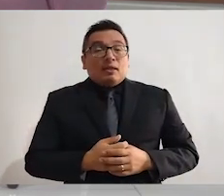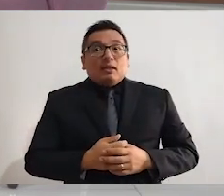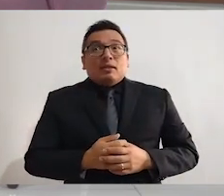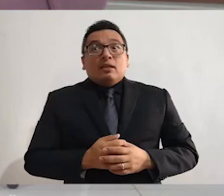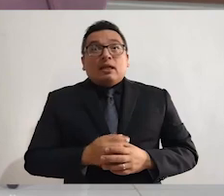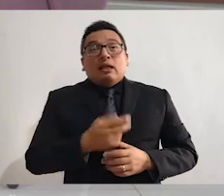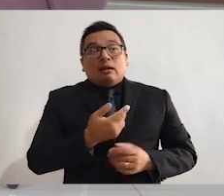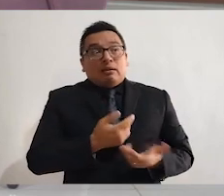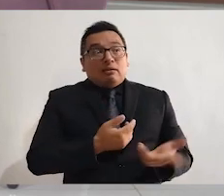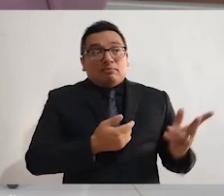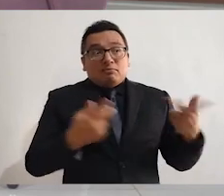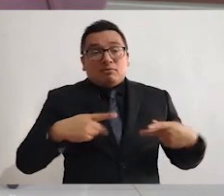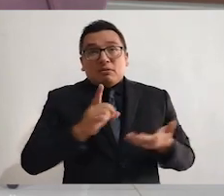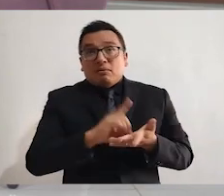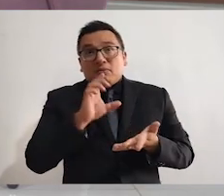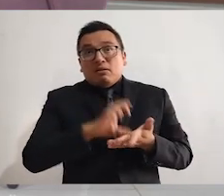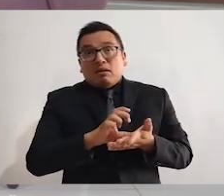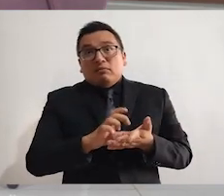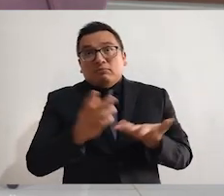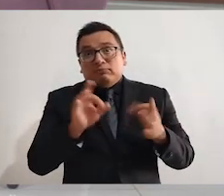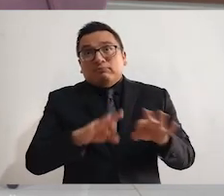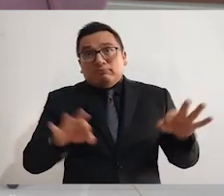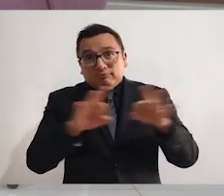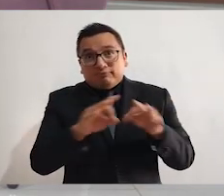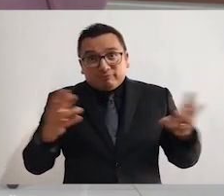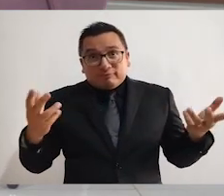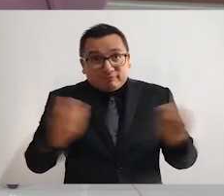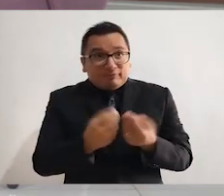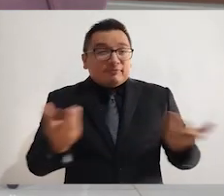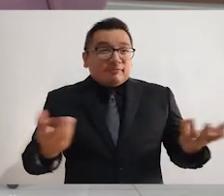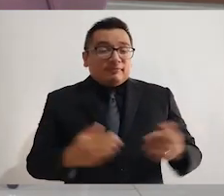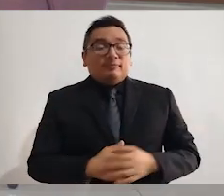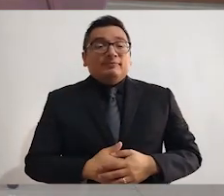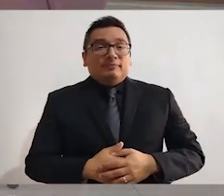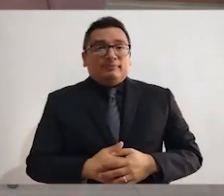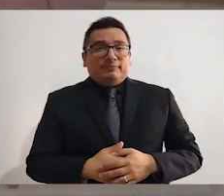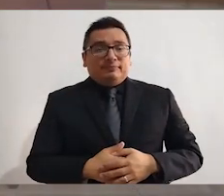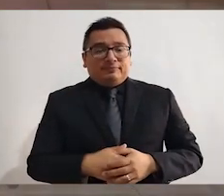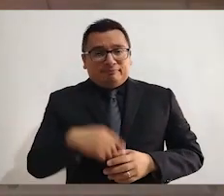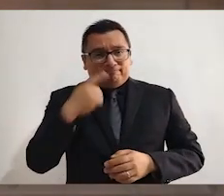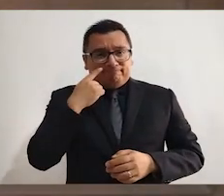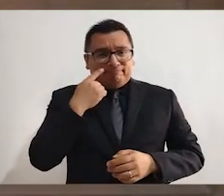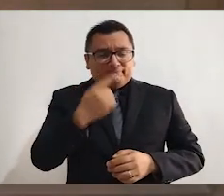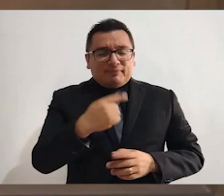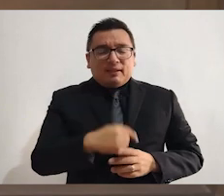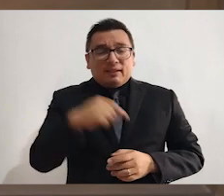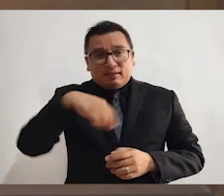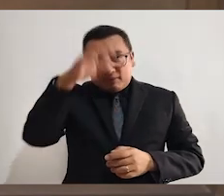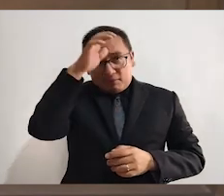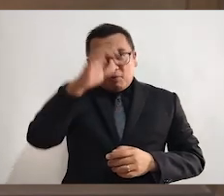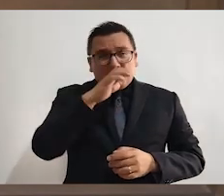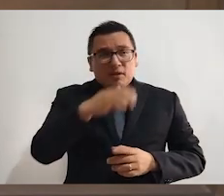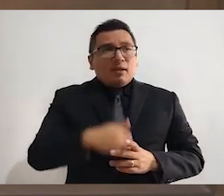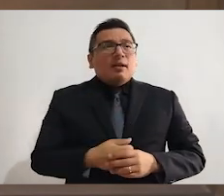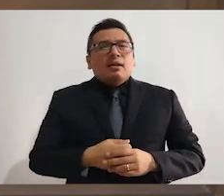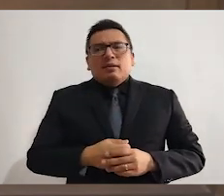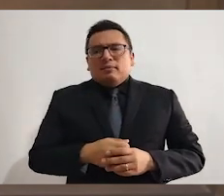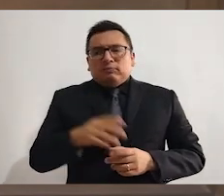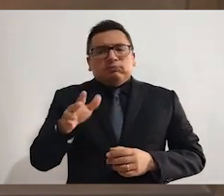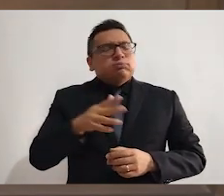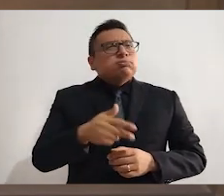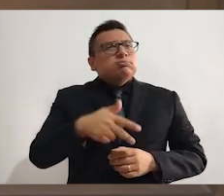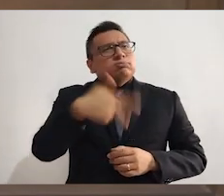una parte muy importante de la sociedad. Exactamente. Sí, alrededor en Coahuila, alrededor